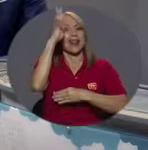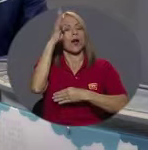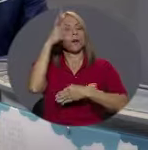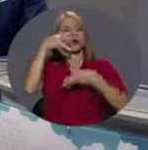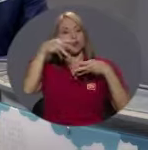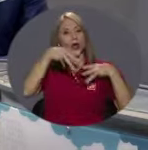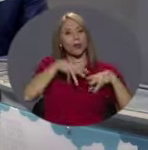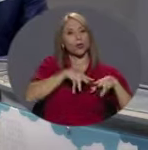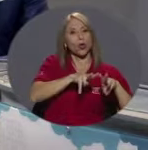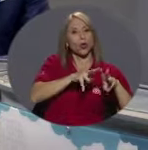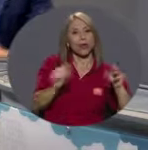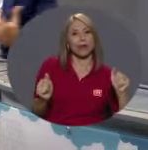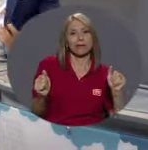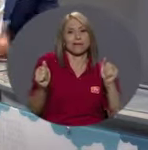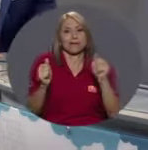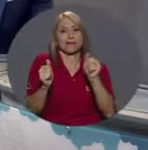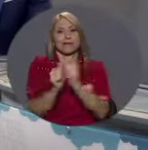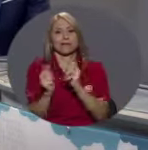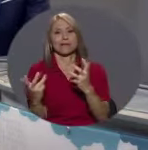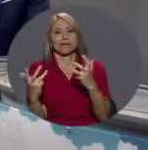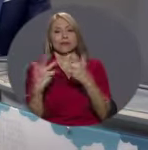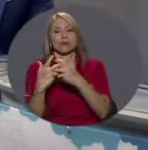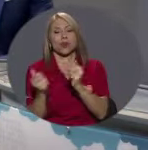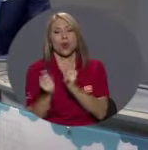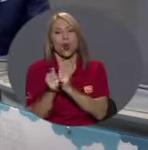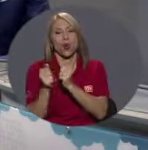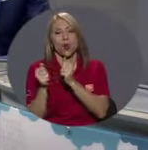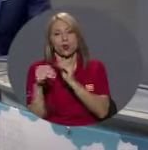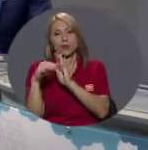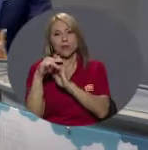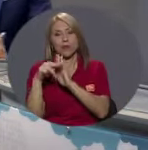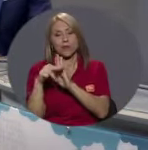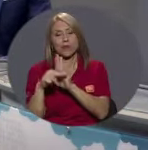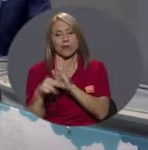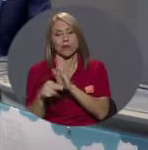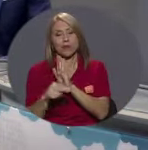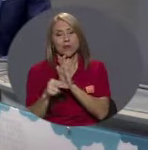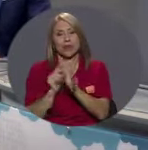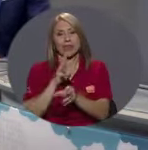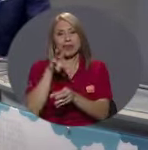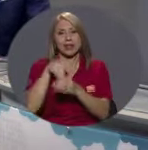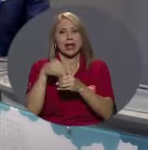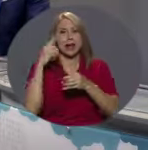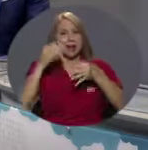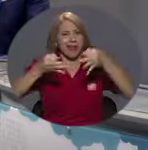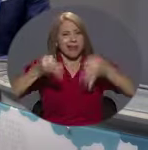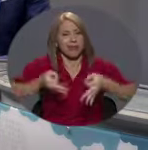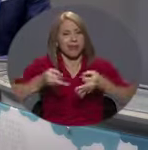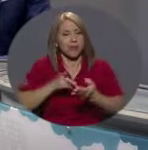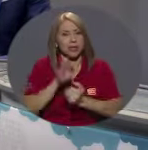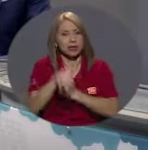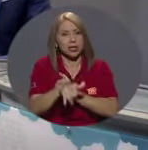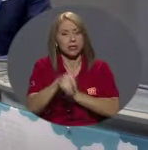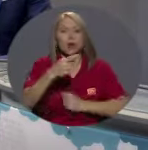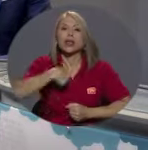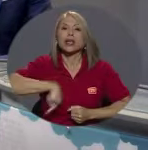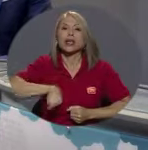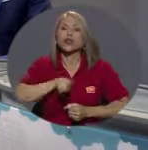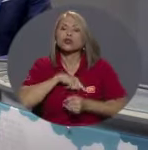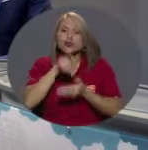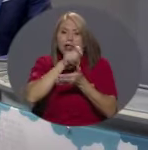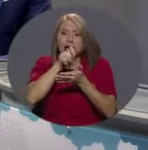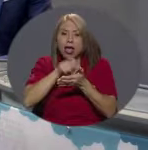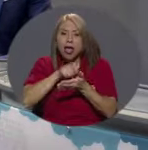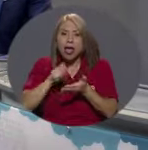una metodología amparada a una normativa, a una política interna que nos permitía legitimar el proyecto, y construimos